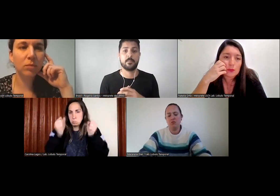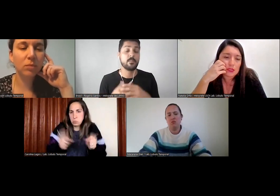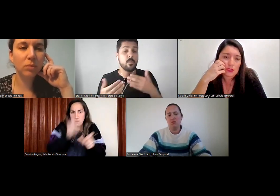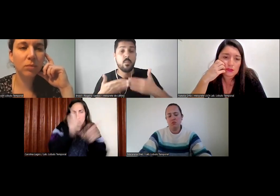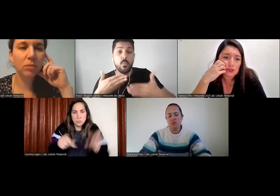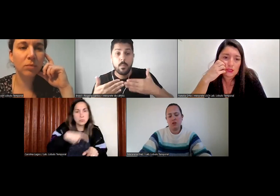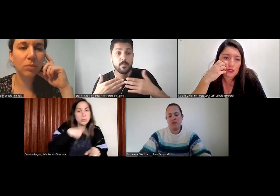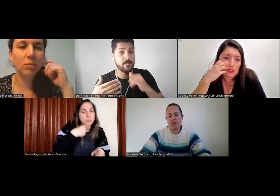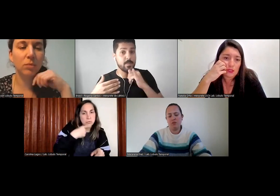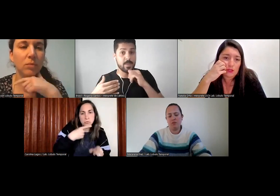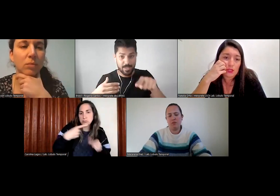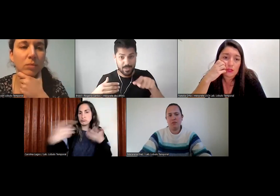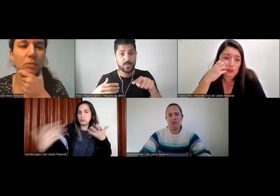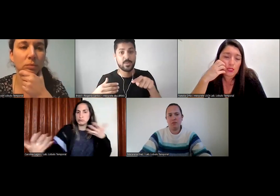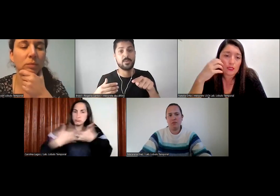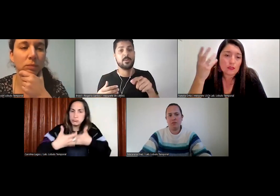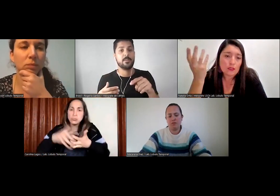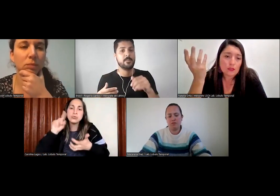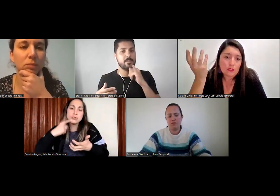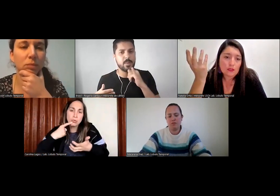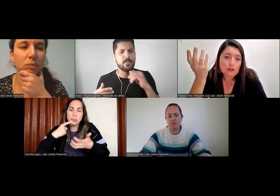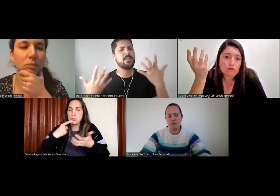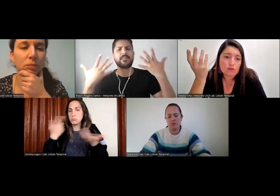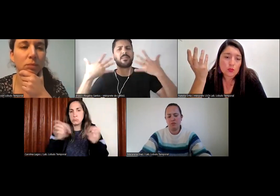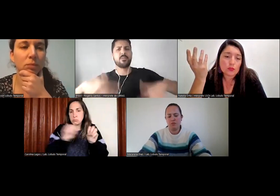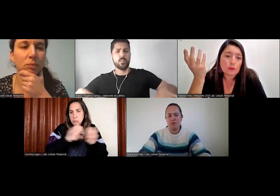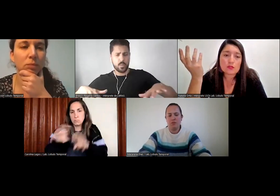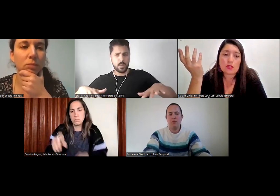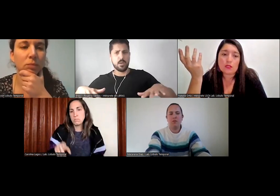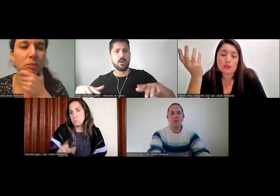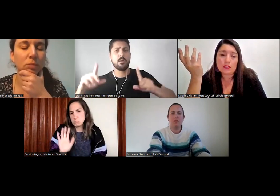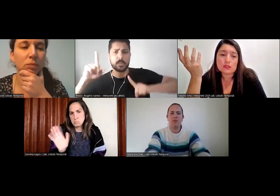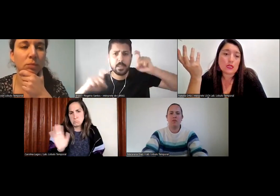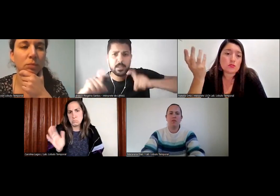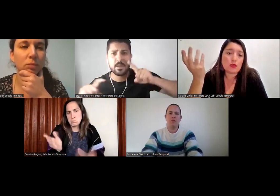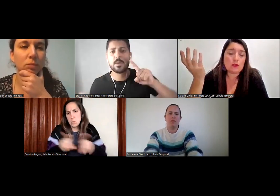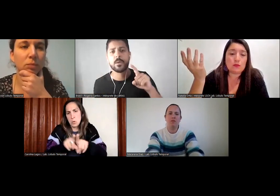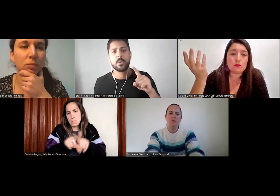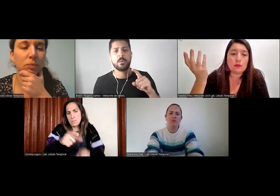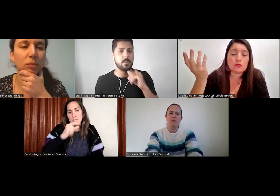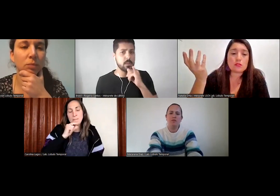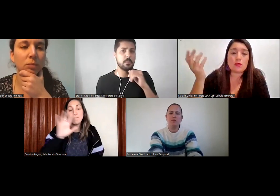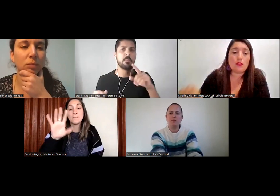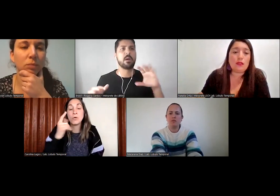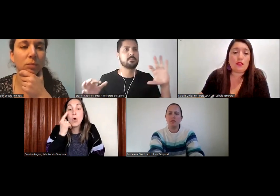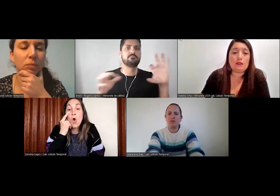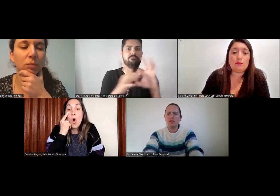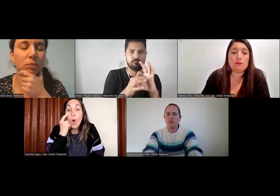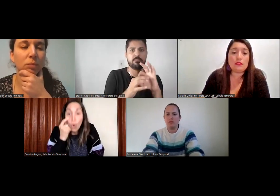Pero eso es parte, sí, de lo natural cuando las personas oyentes se relacionan con personas